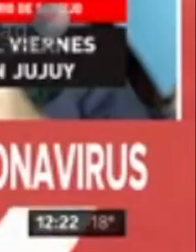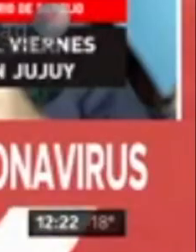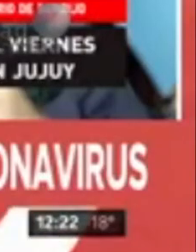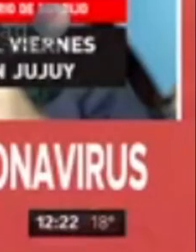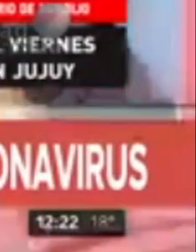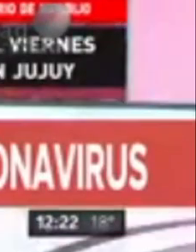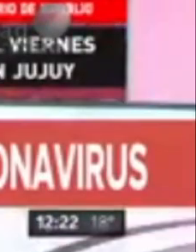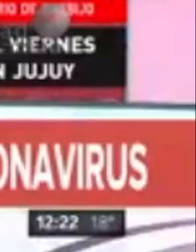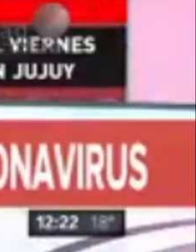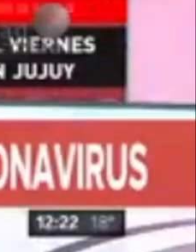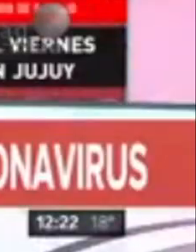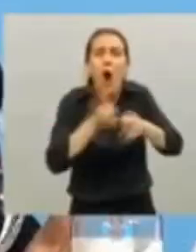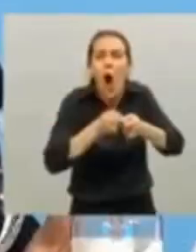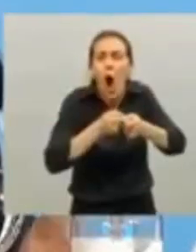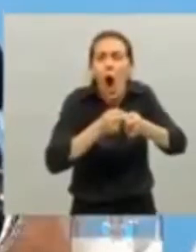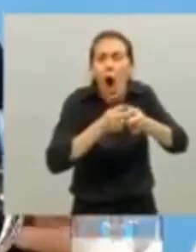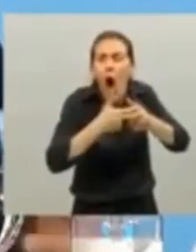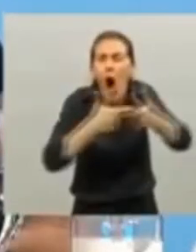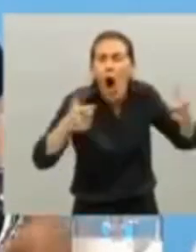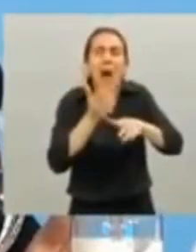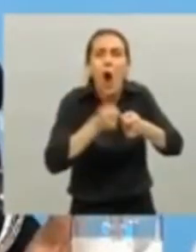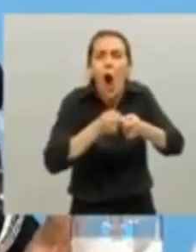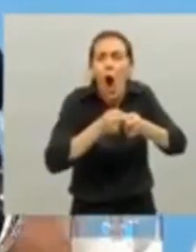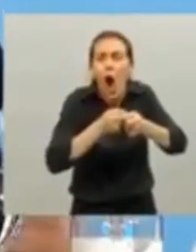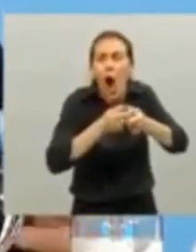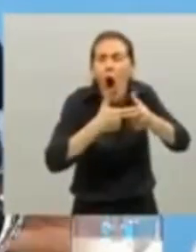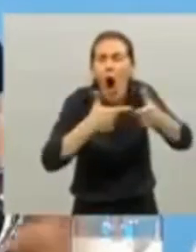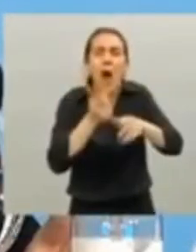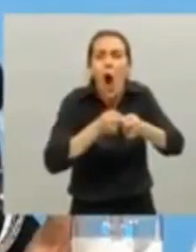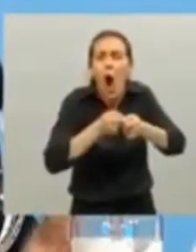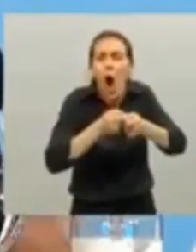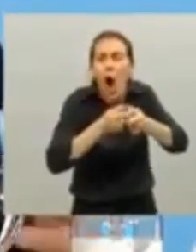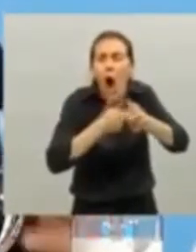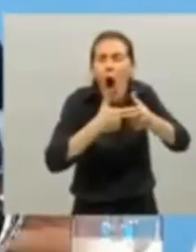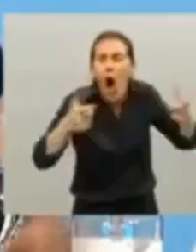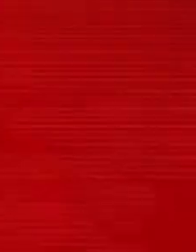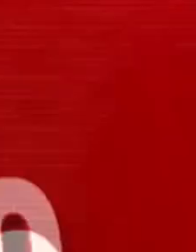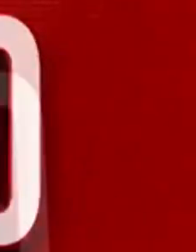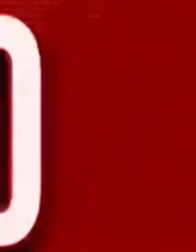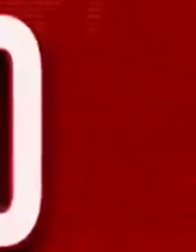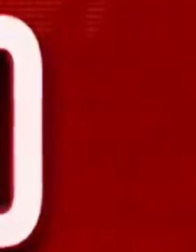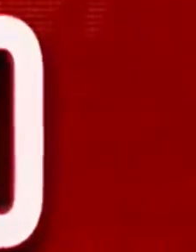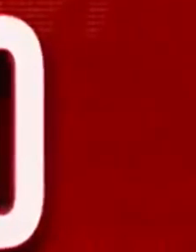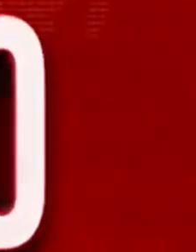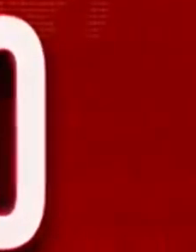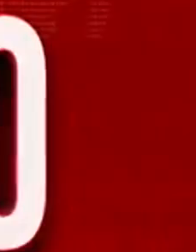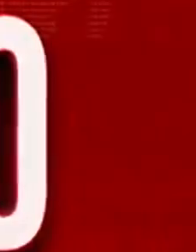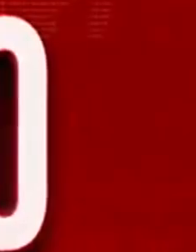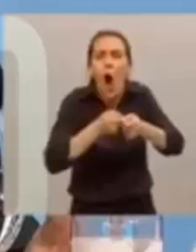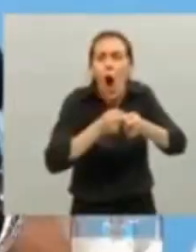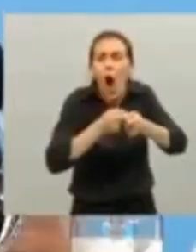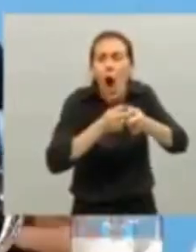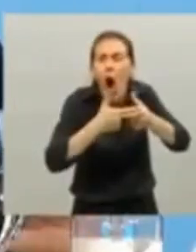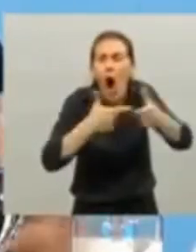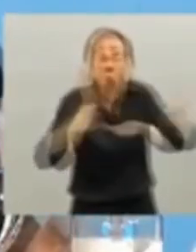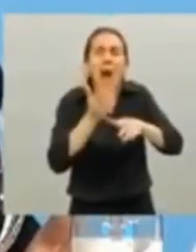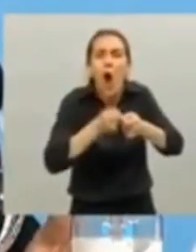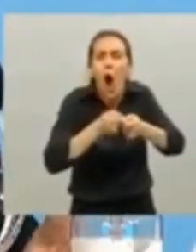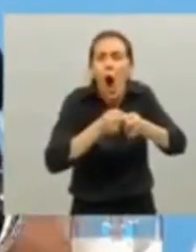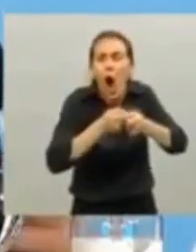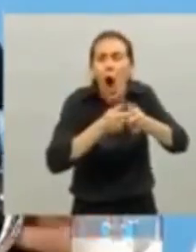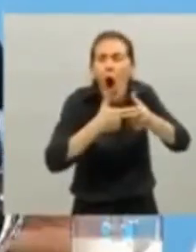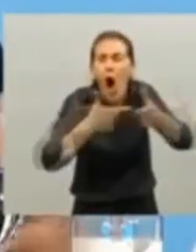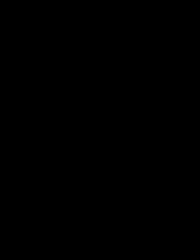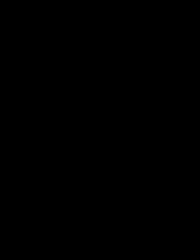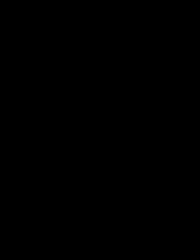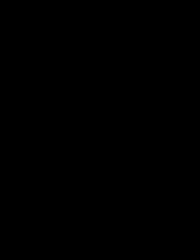del marido de Pamela con coronavirus. ¿Qué me importa? ¿Qué me importa? ¿Qué me importa? Y Nelly se separó. ¿Qué me importa? ¿Qué